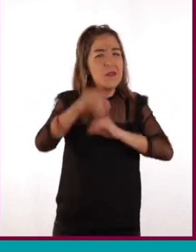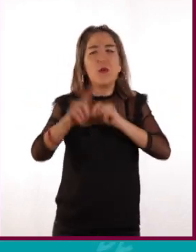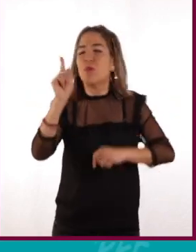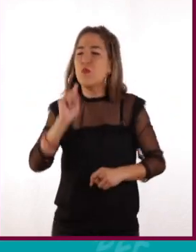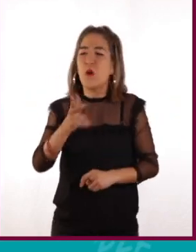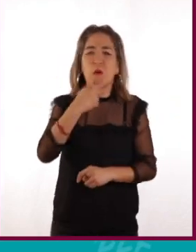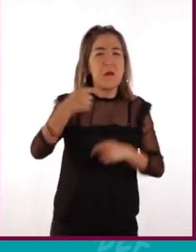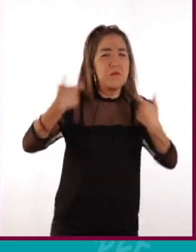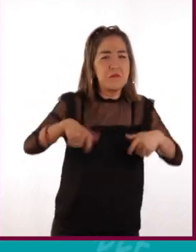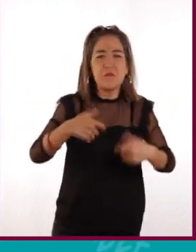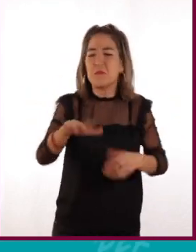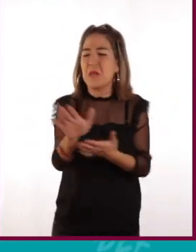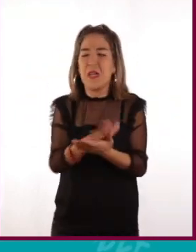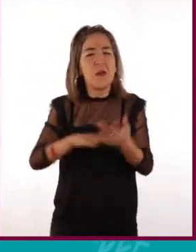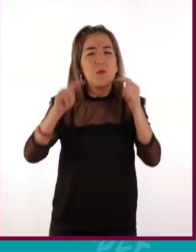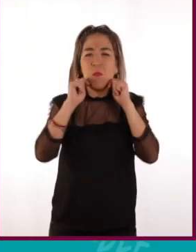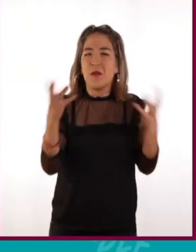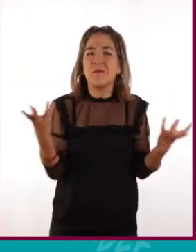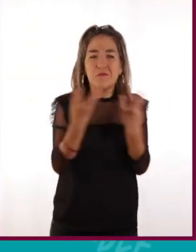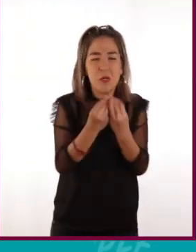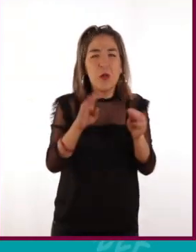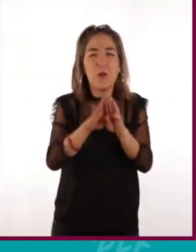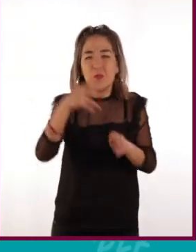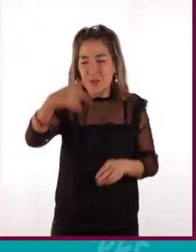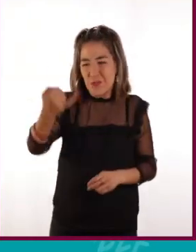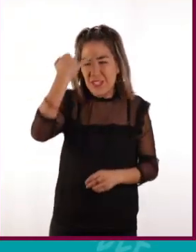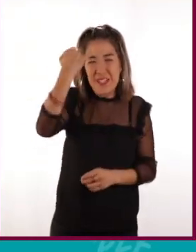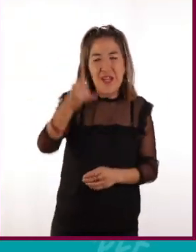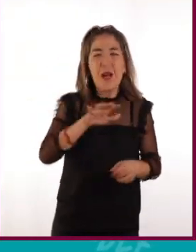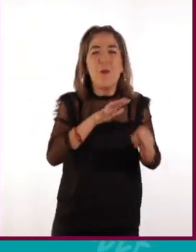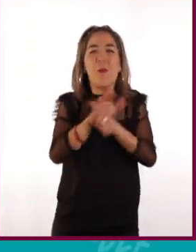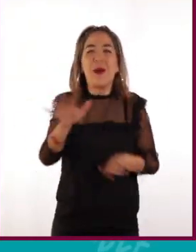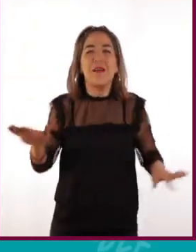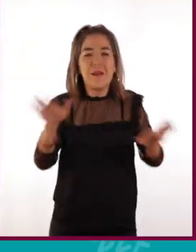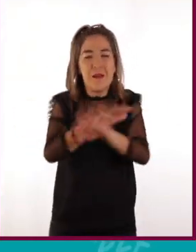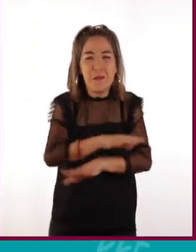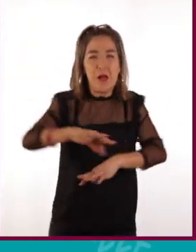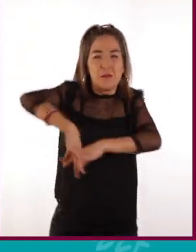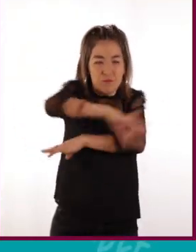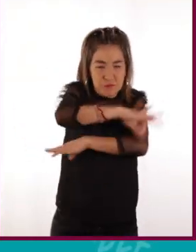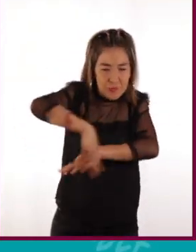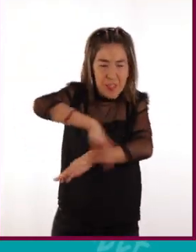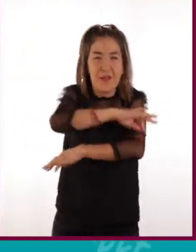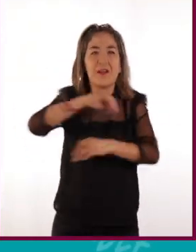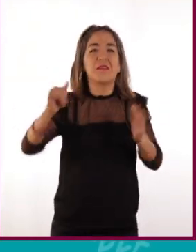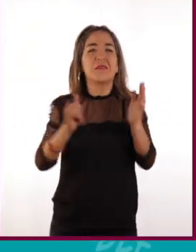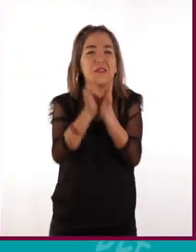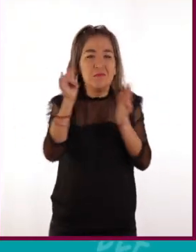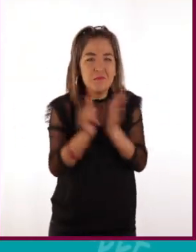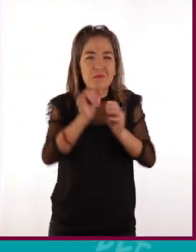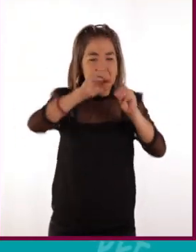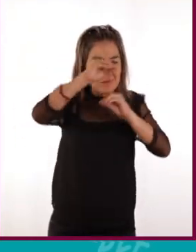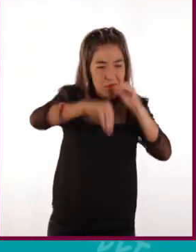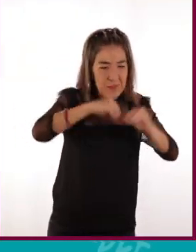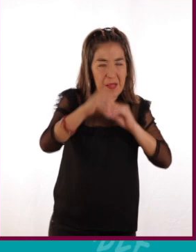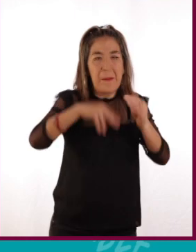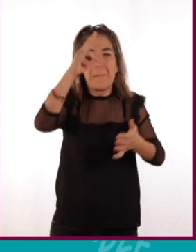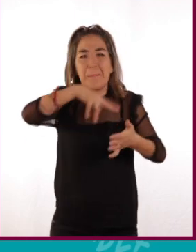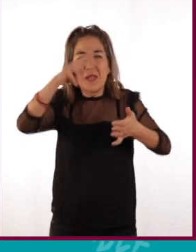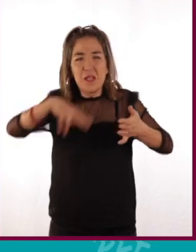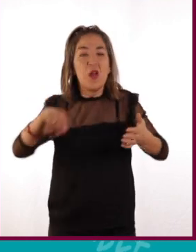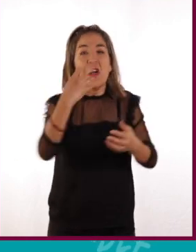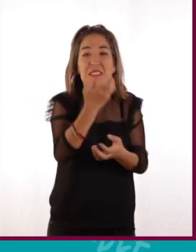distinciones sociales, entre los manufactureros y los artistas. El propósito es que arquitectos, escultores,